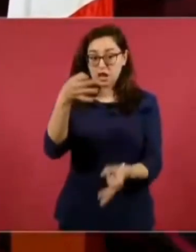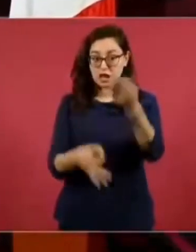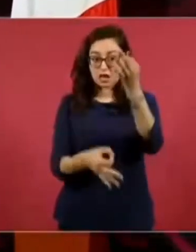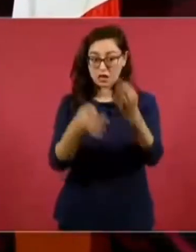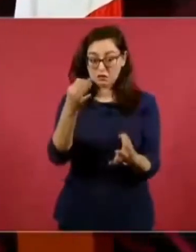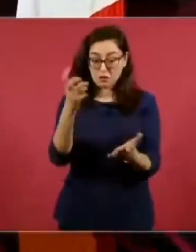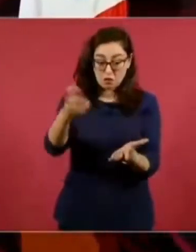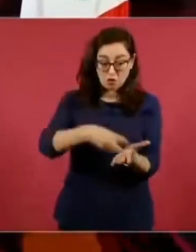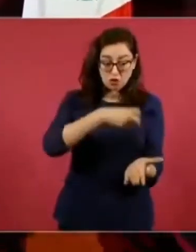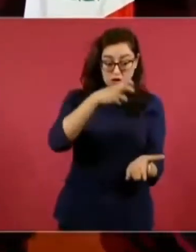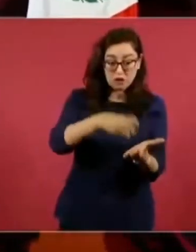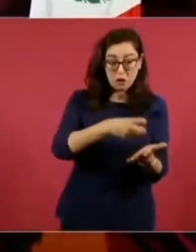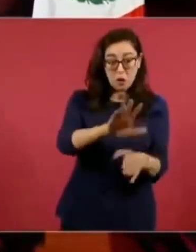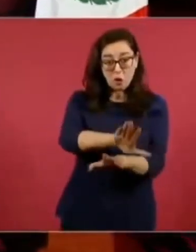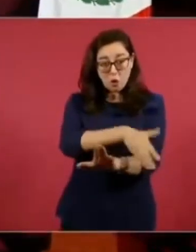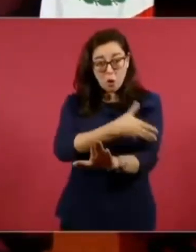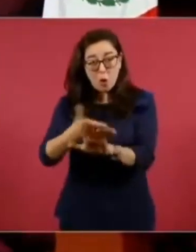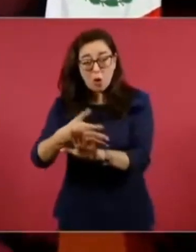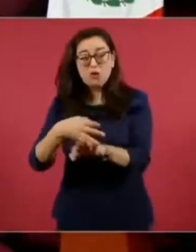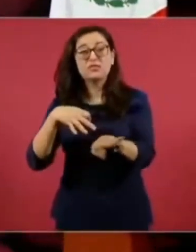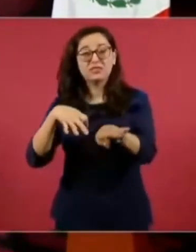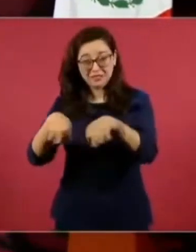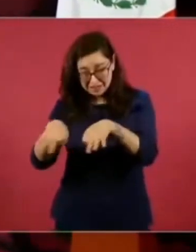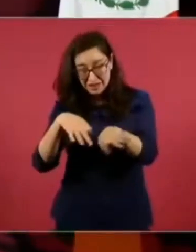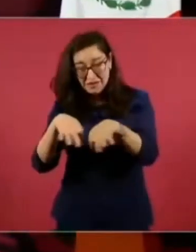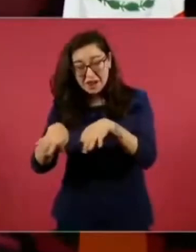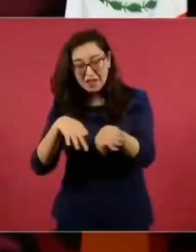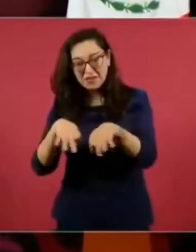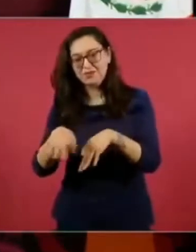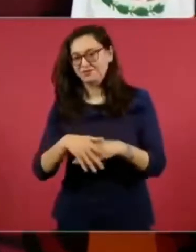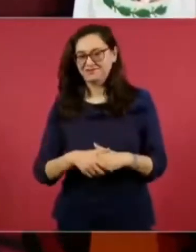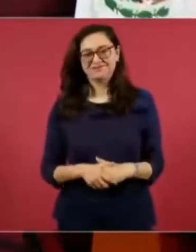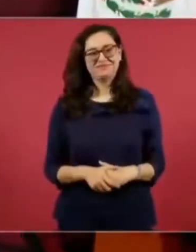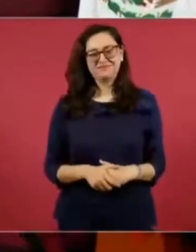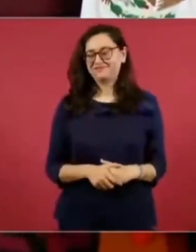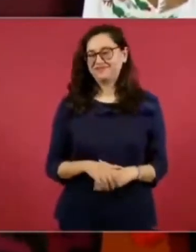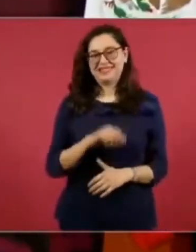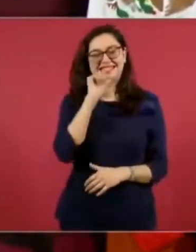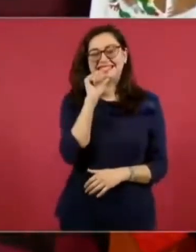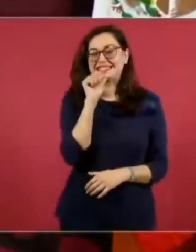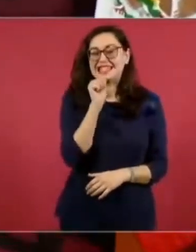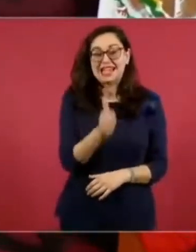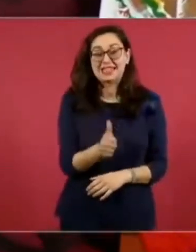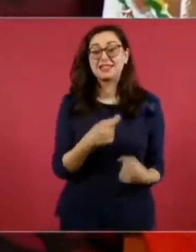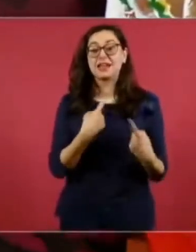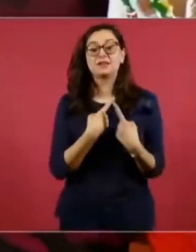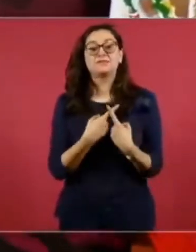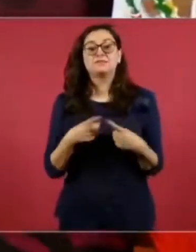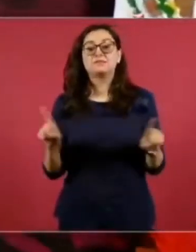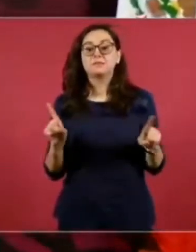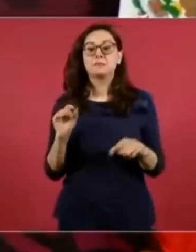trabajadores. Al contrario, se les beneficia.